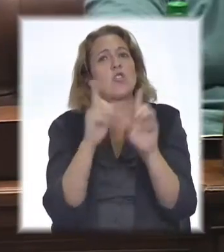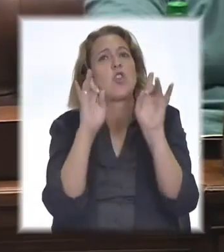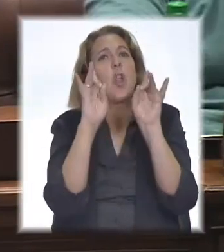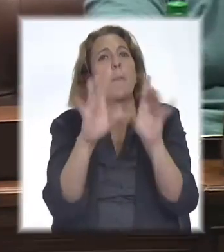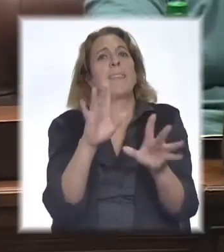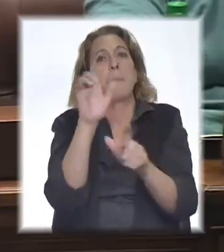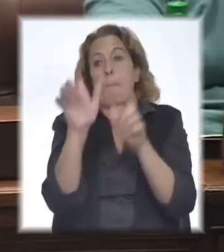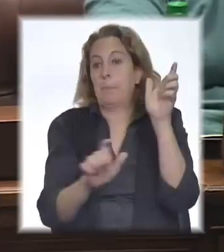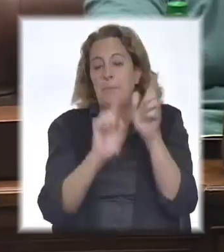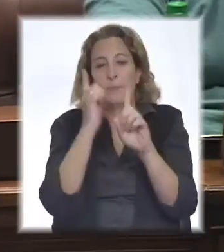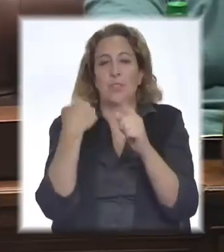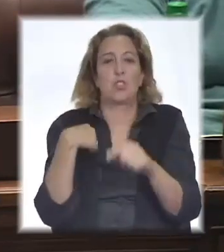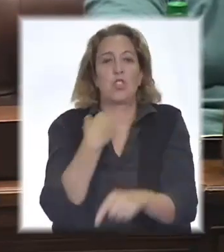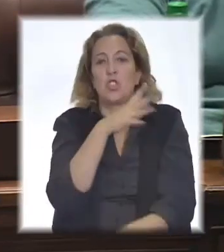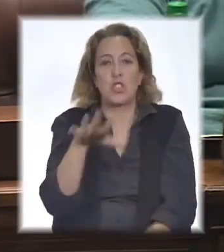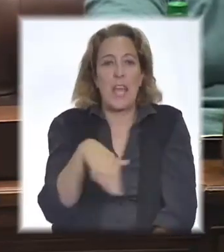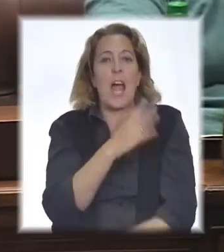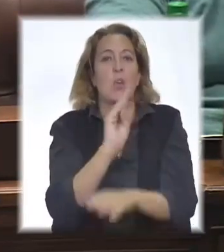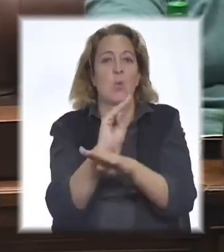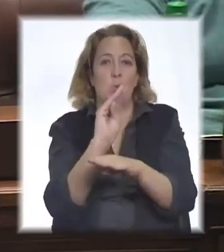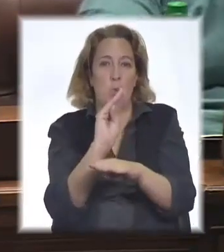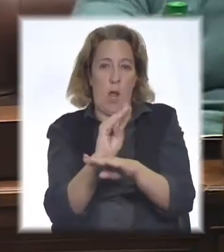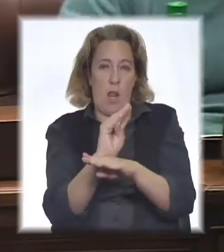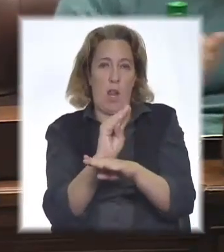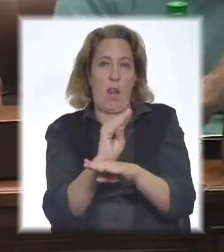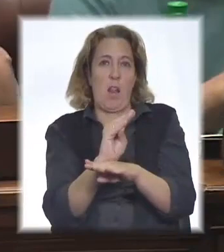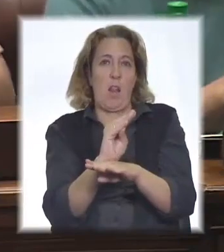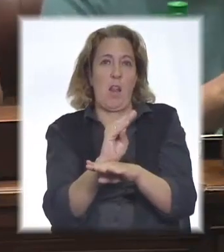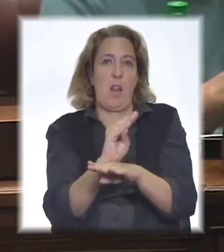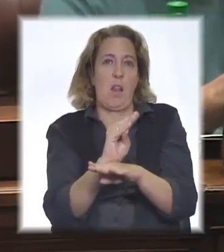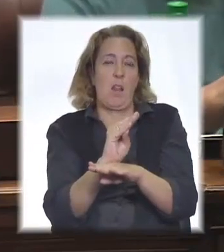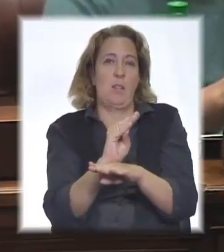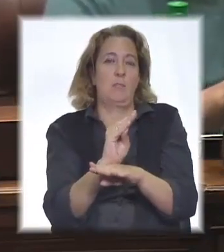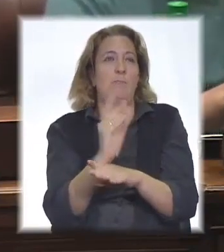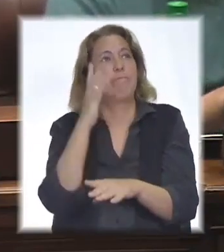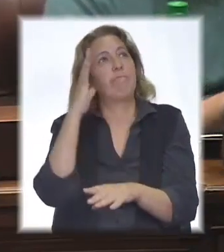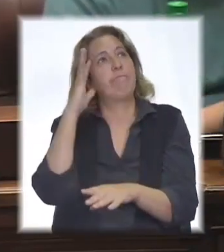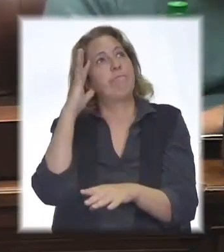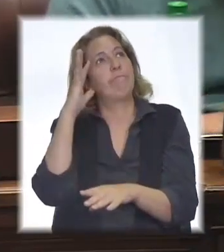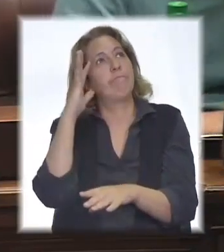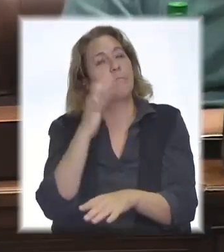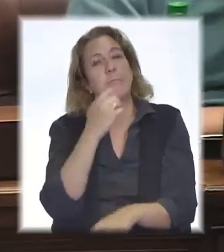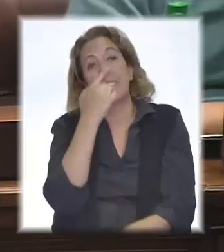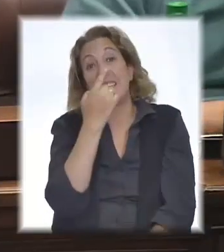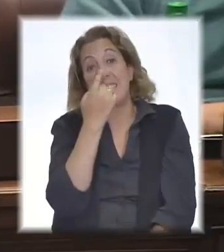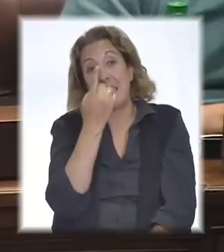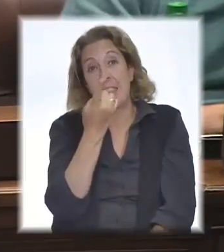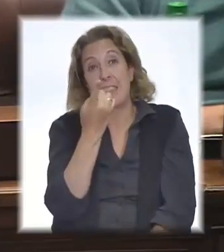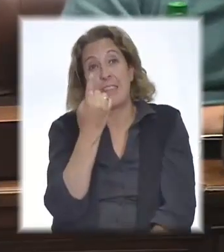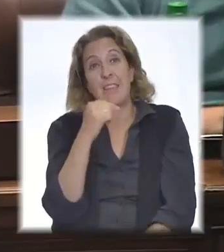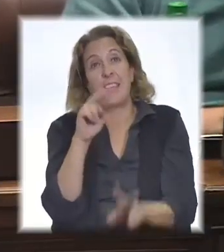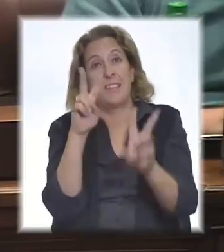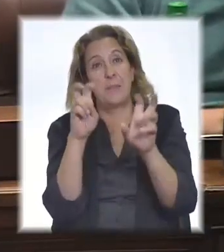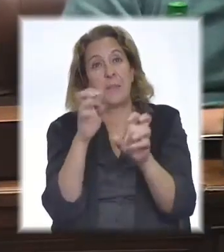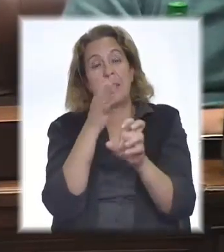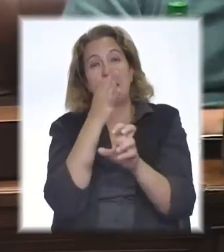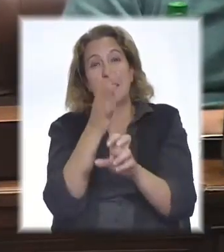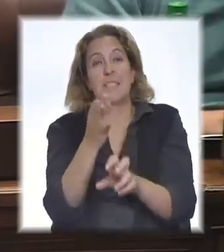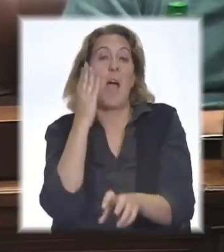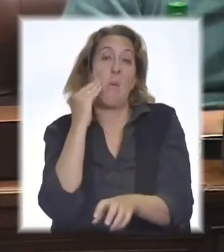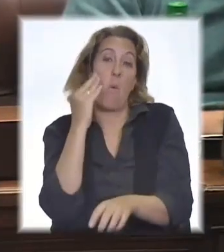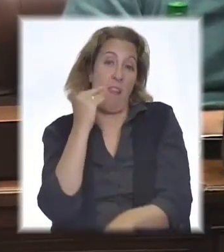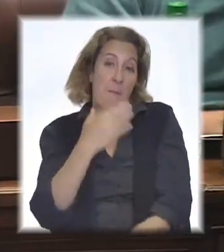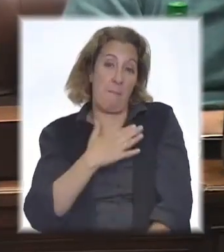físico sino también social y cultural y me pareció interesante la anécdota que me decía mi abuela que tiene ya